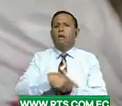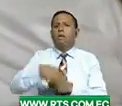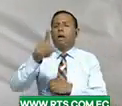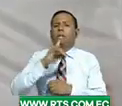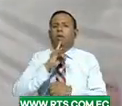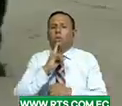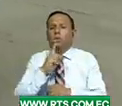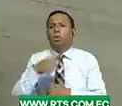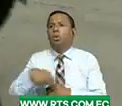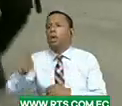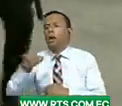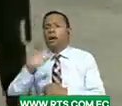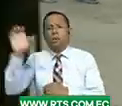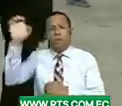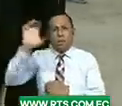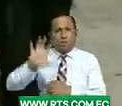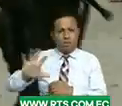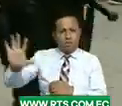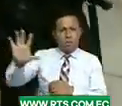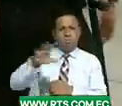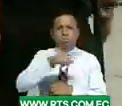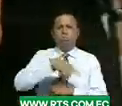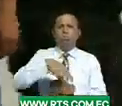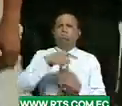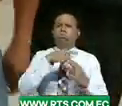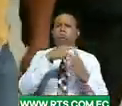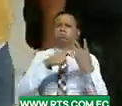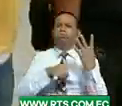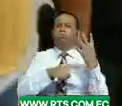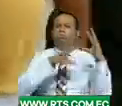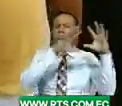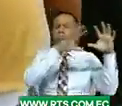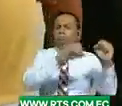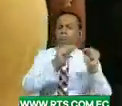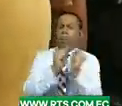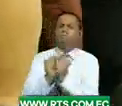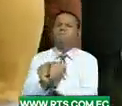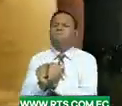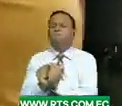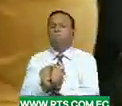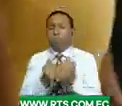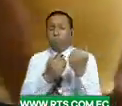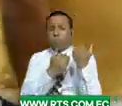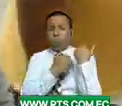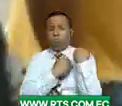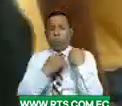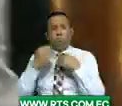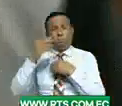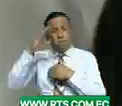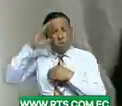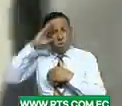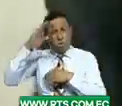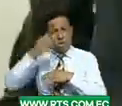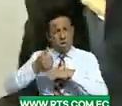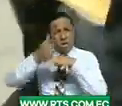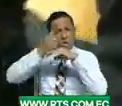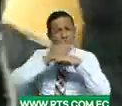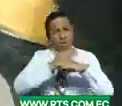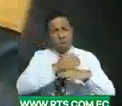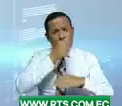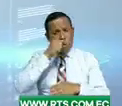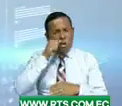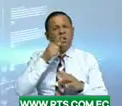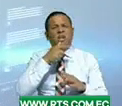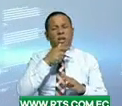Europa. Entre los aprehendidos en la operación Escuadra a cargo de la Unidad Nacional de Investigación Antidrogas. Está